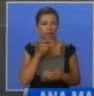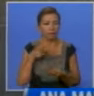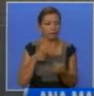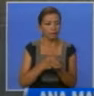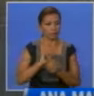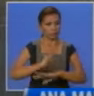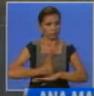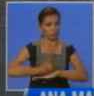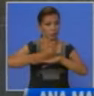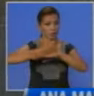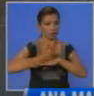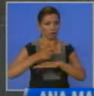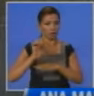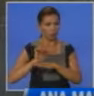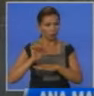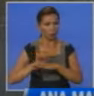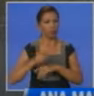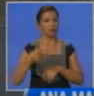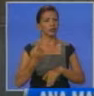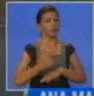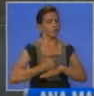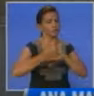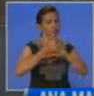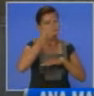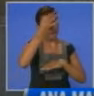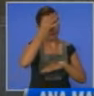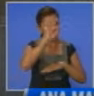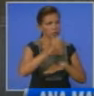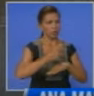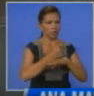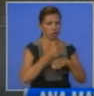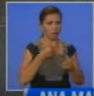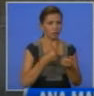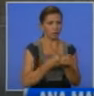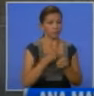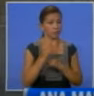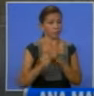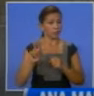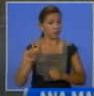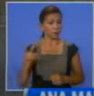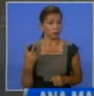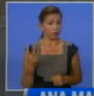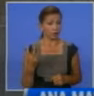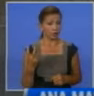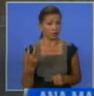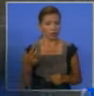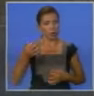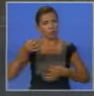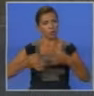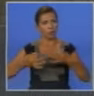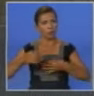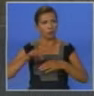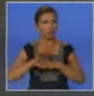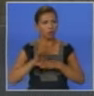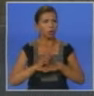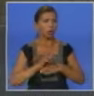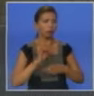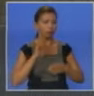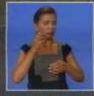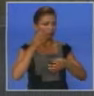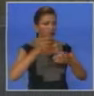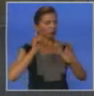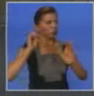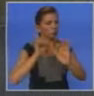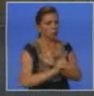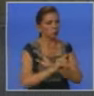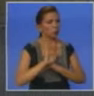las autoridades del Ecuador y también de Francia. En el 2012, la justicia ecuatoriana ya condenó a Aslam N. a 12 años de prisión